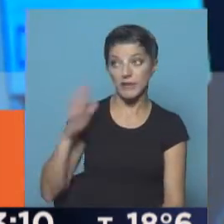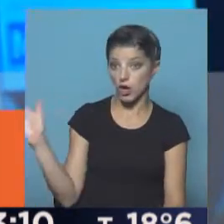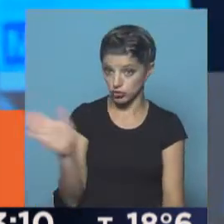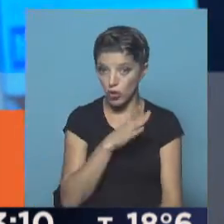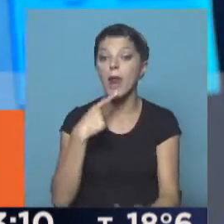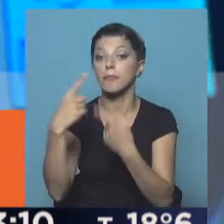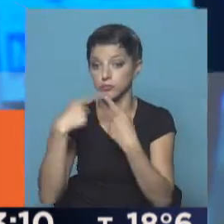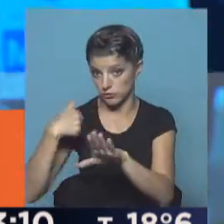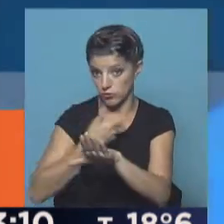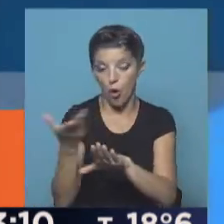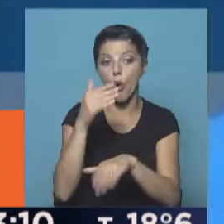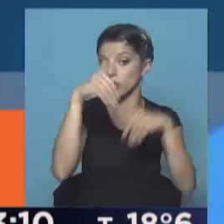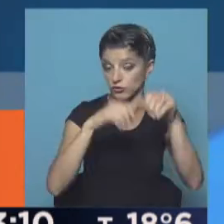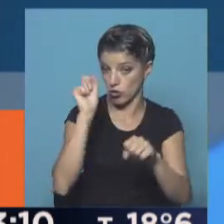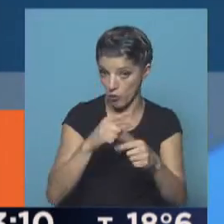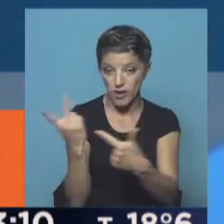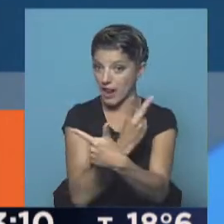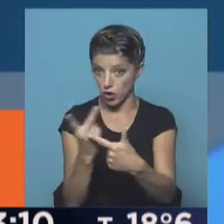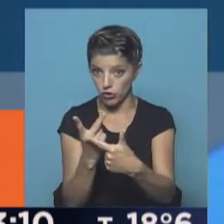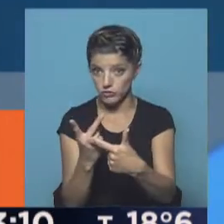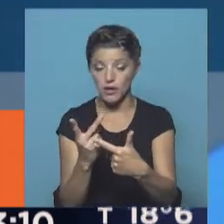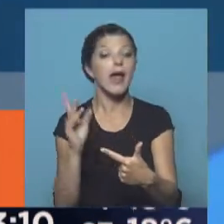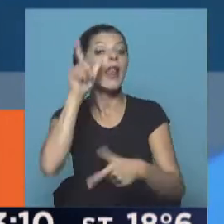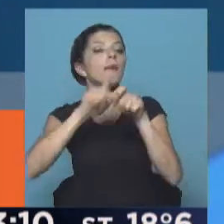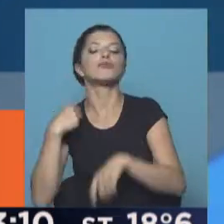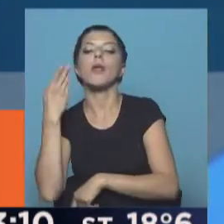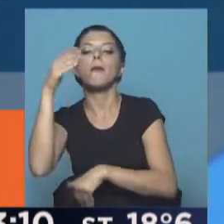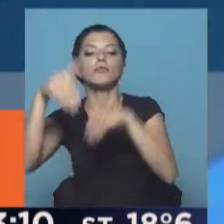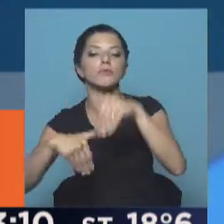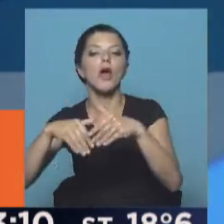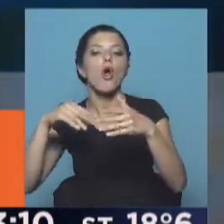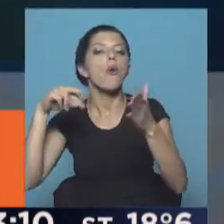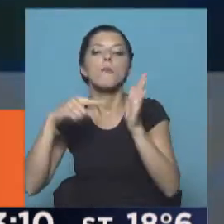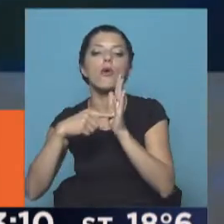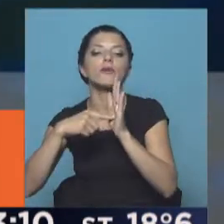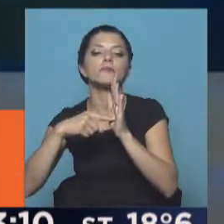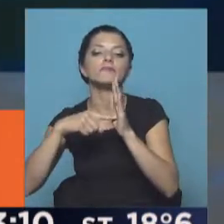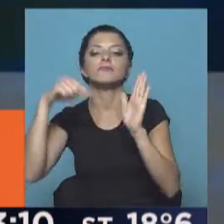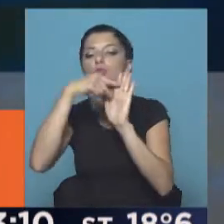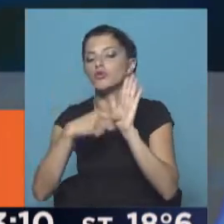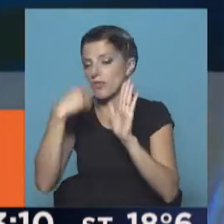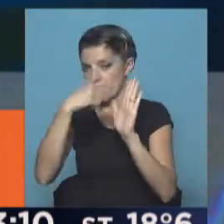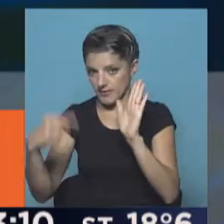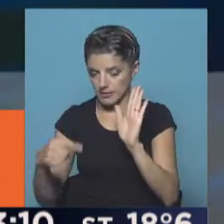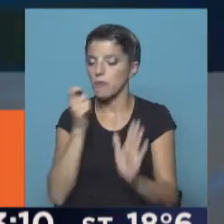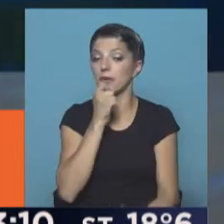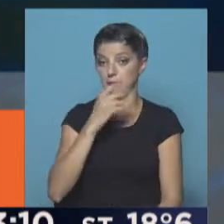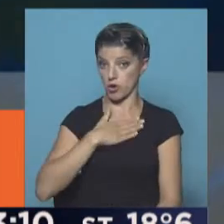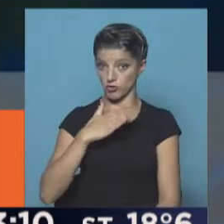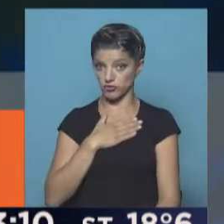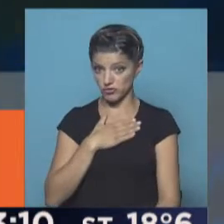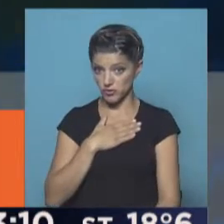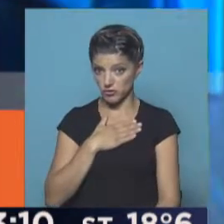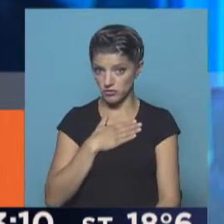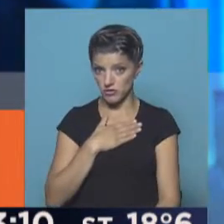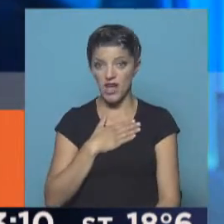en las elecciones comunes, la gente votamos todos por motivos muy distintos. Un porcentaje muy importante de nosotros le damos muy poca influencia.